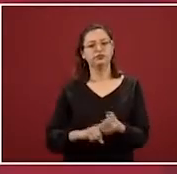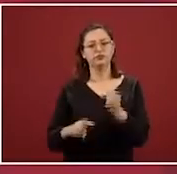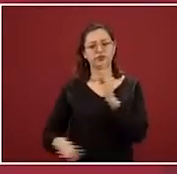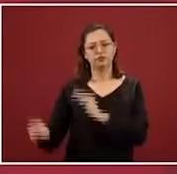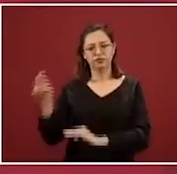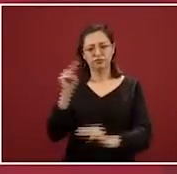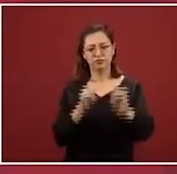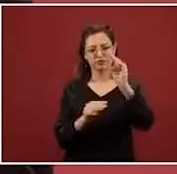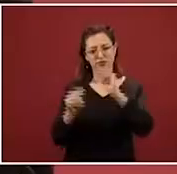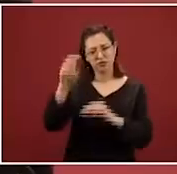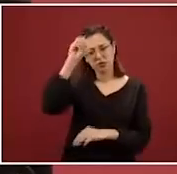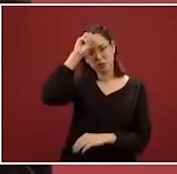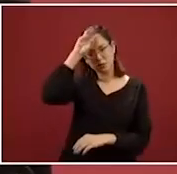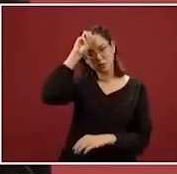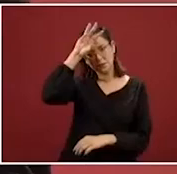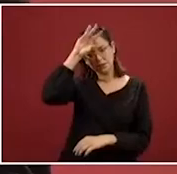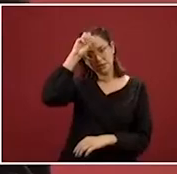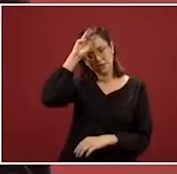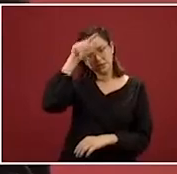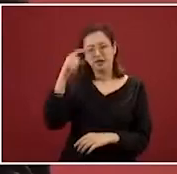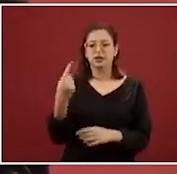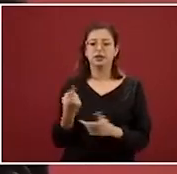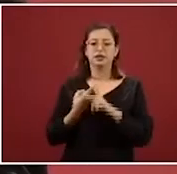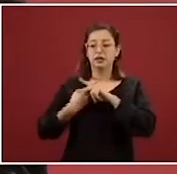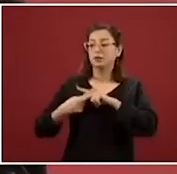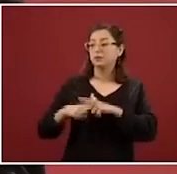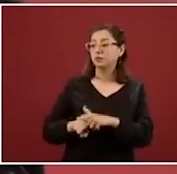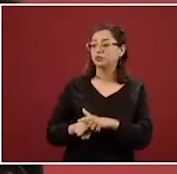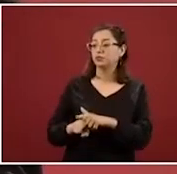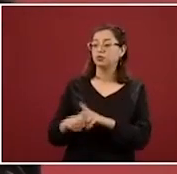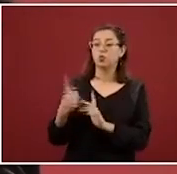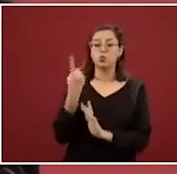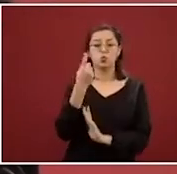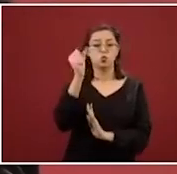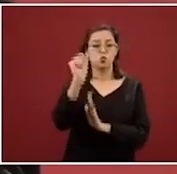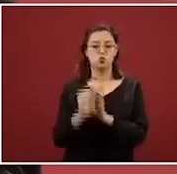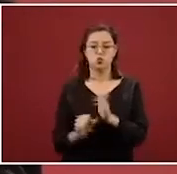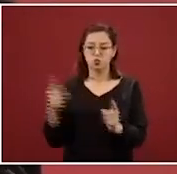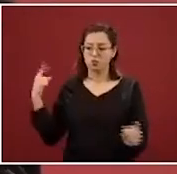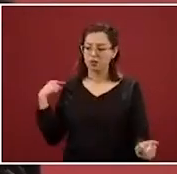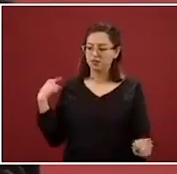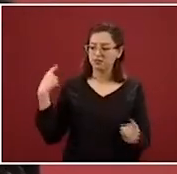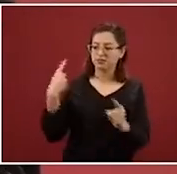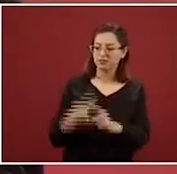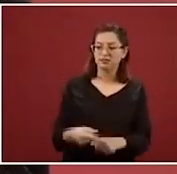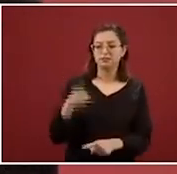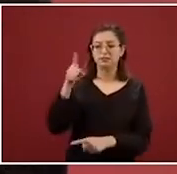Desde hace un mes que está parada la mina, un